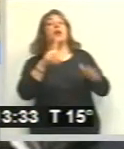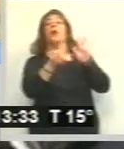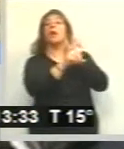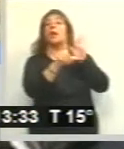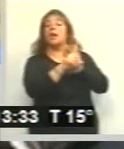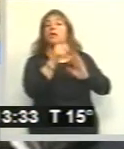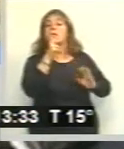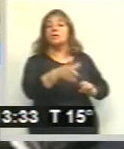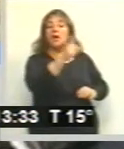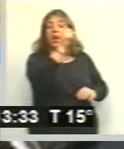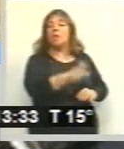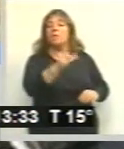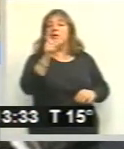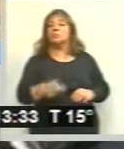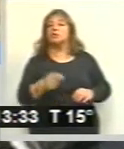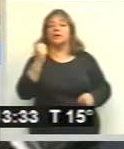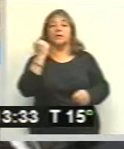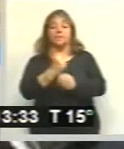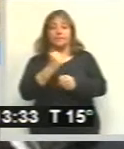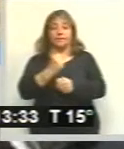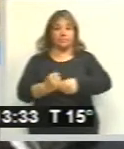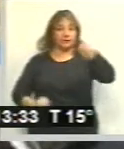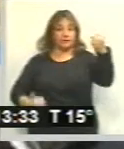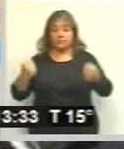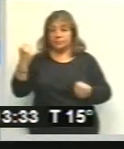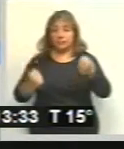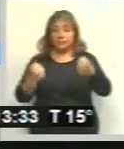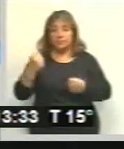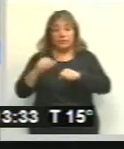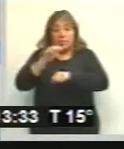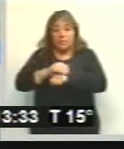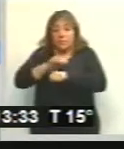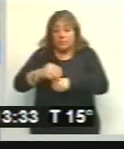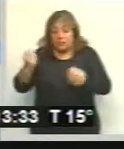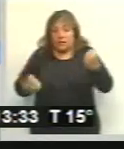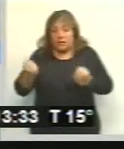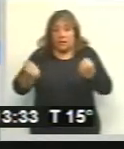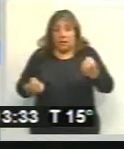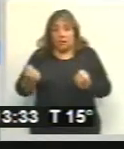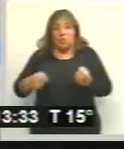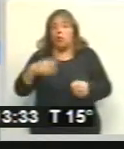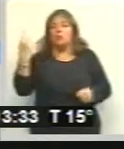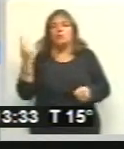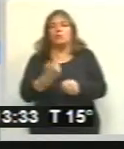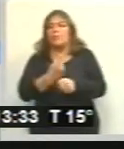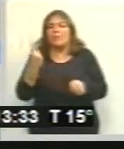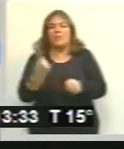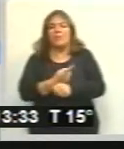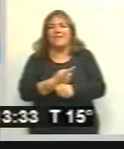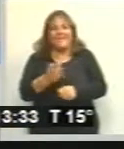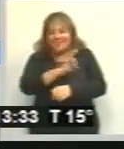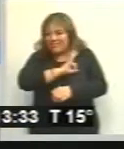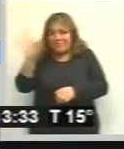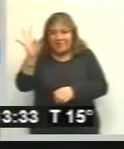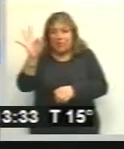especifica que las personas que realicen el traslado o que estén a cargo de un vehículo que sea de transporte público no pueden tener ningún